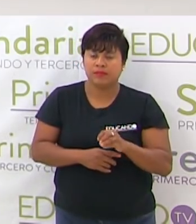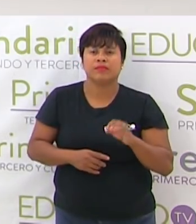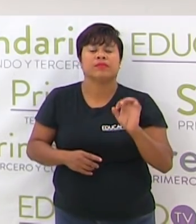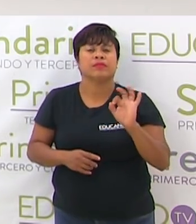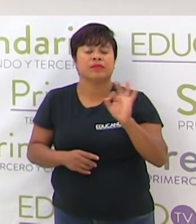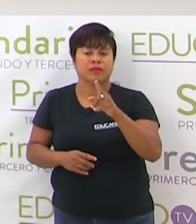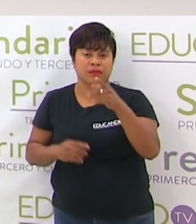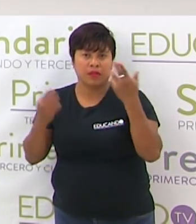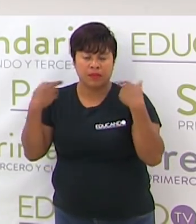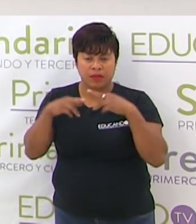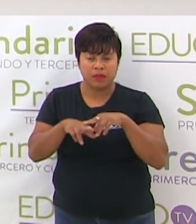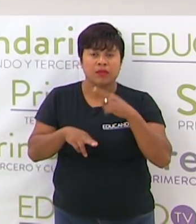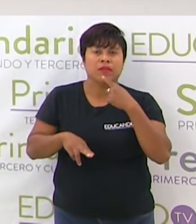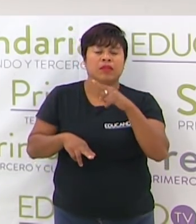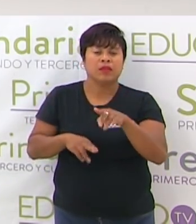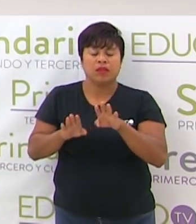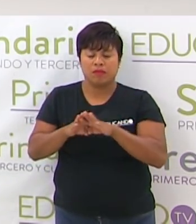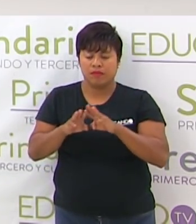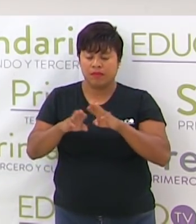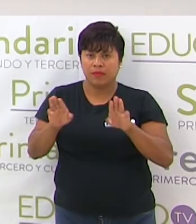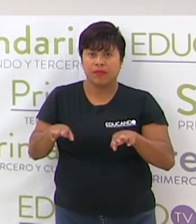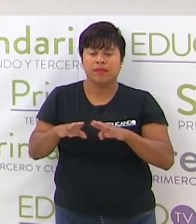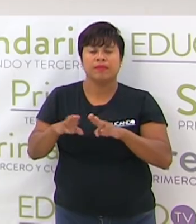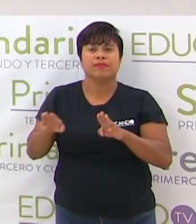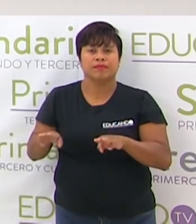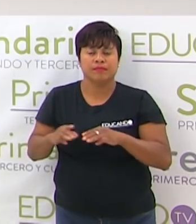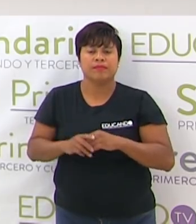si tu maestro ya te diera la medida,